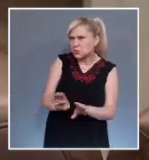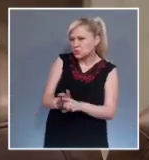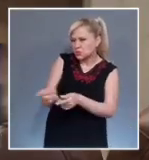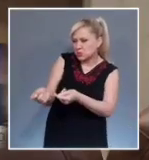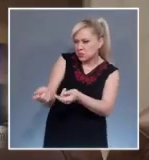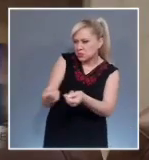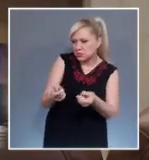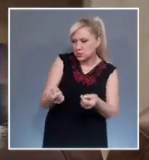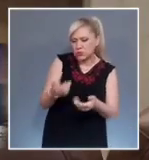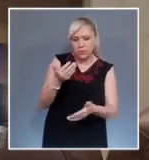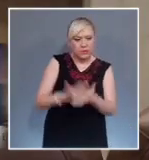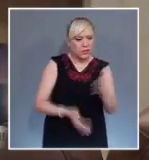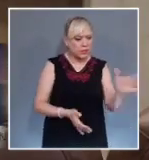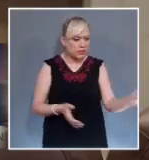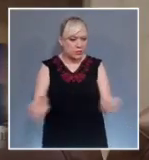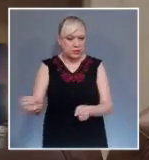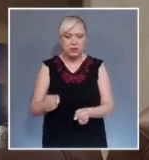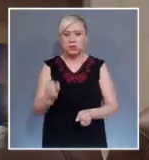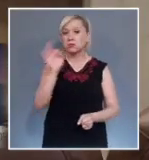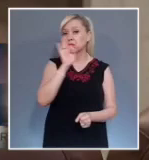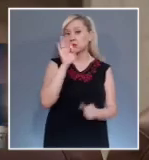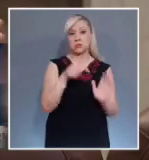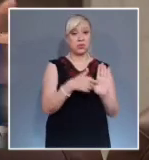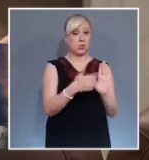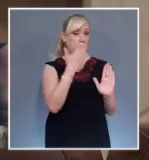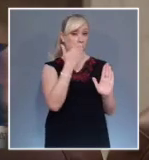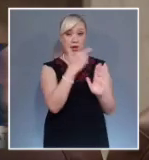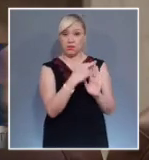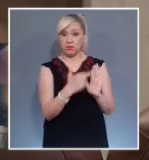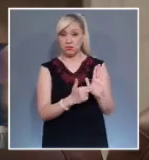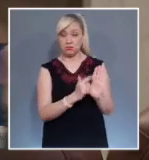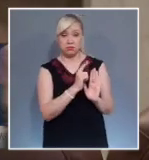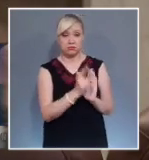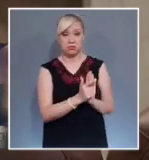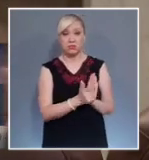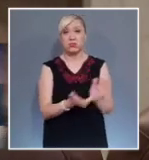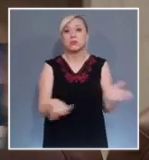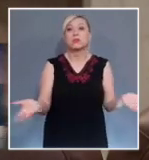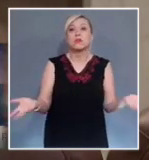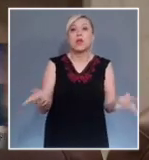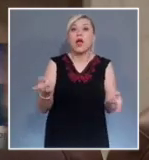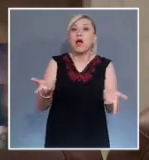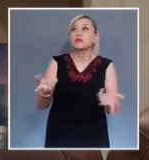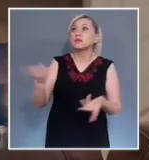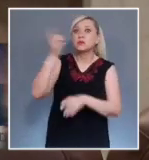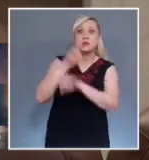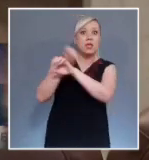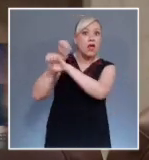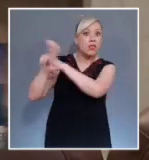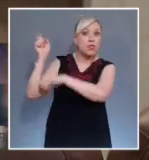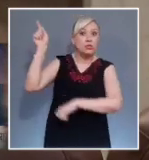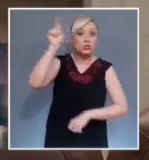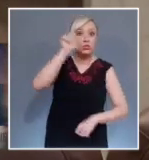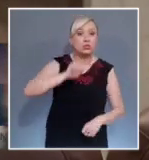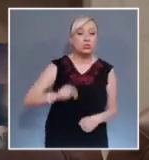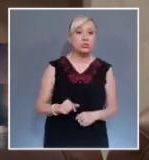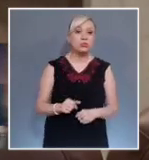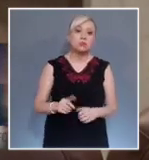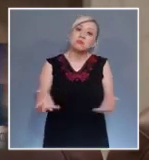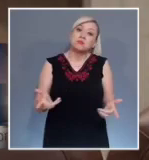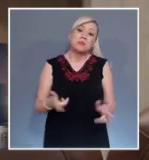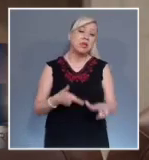mientras ese código no exista Qué hacen las entidades federativas es que siguen vigentes los códigos